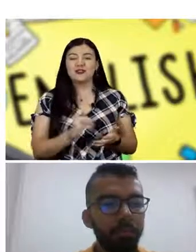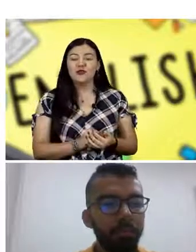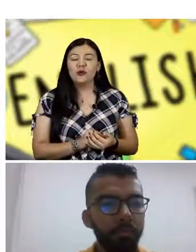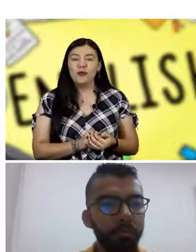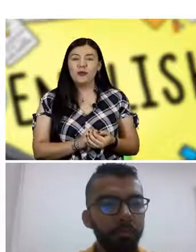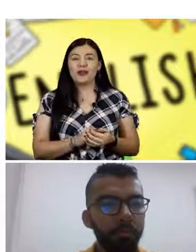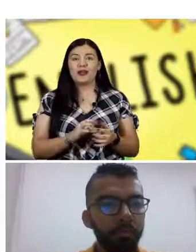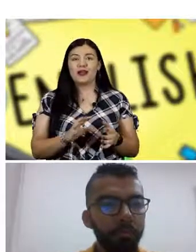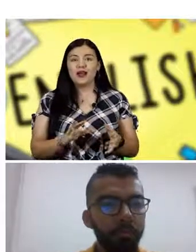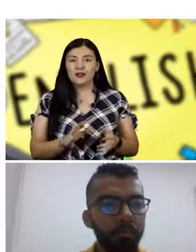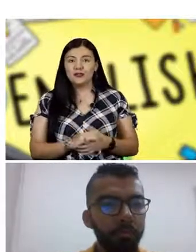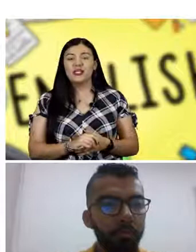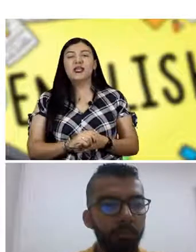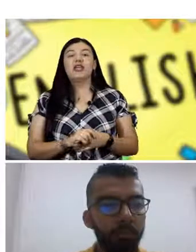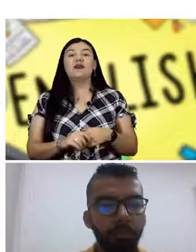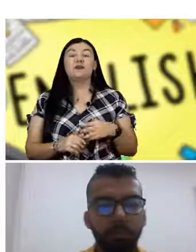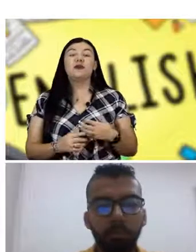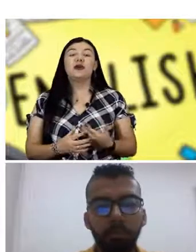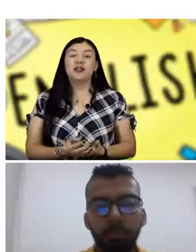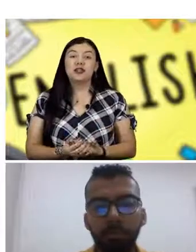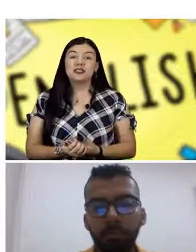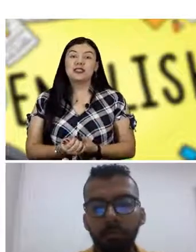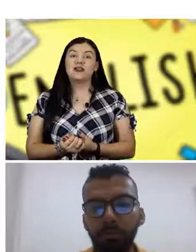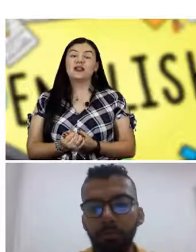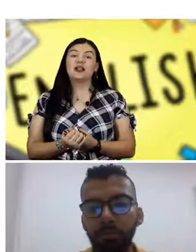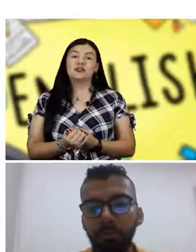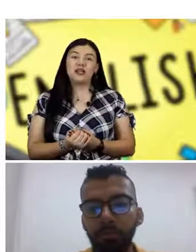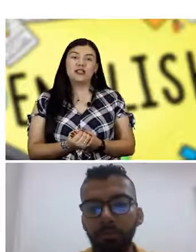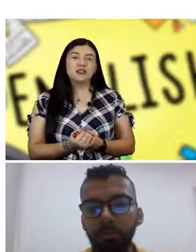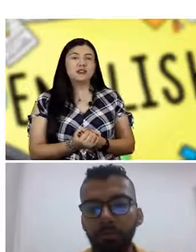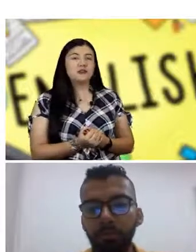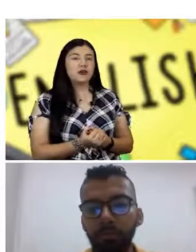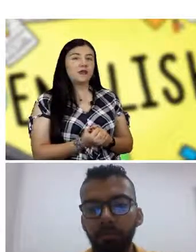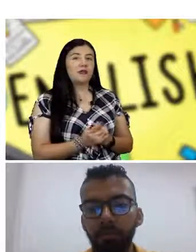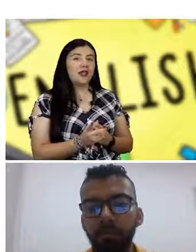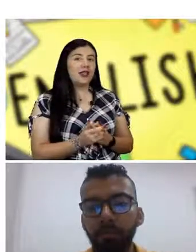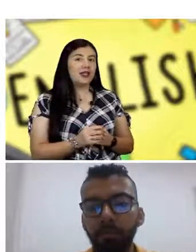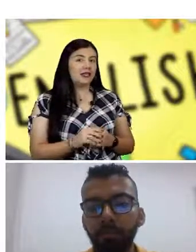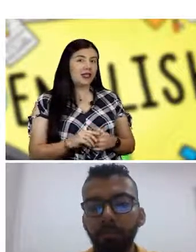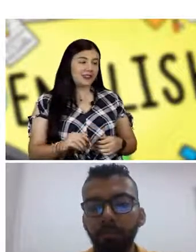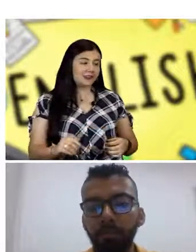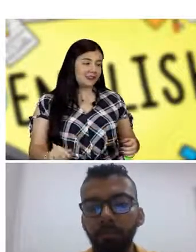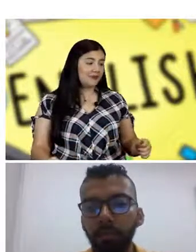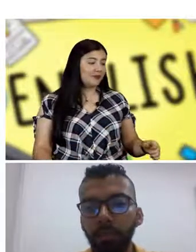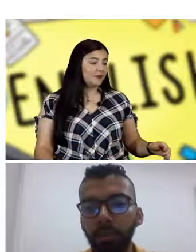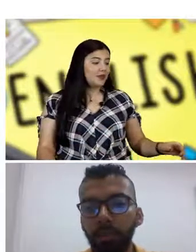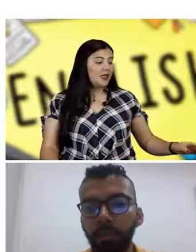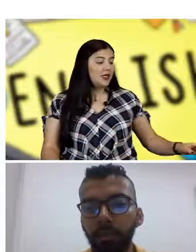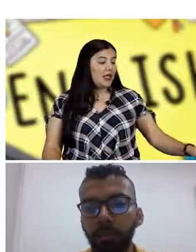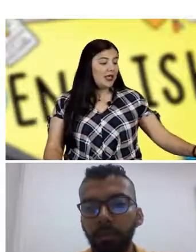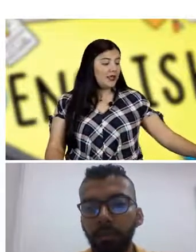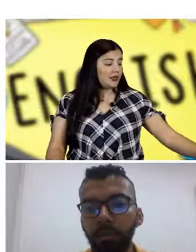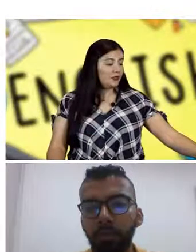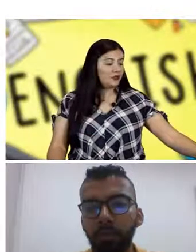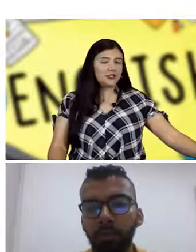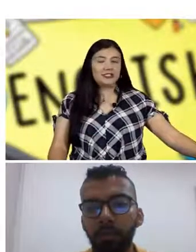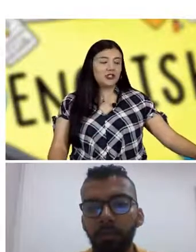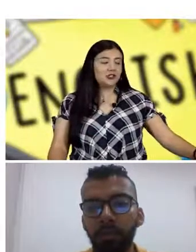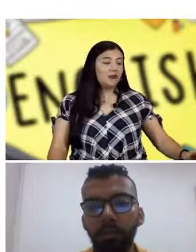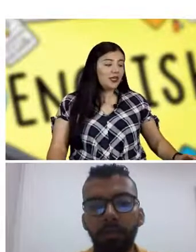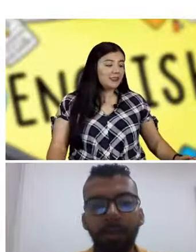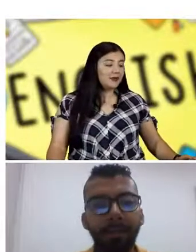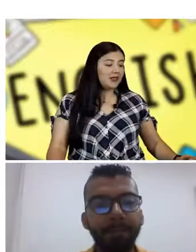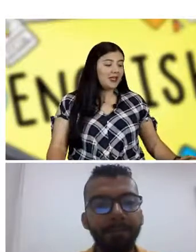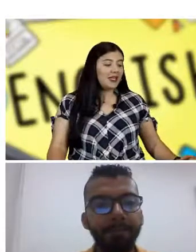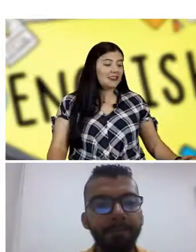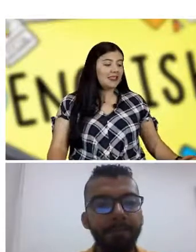quedar súper claros y van a poder describir las dolencias de su cuerpo en inglés, ¿sí? Entonces, se